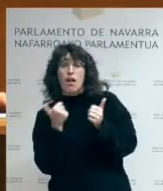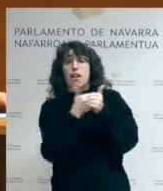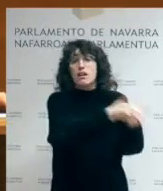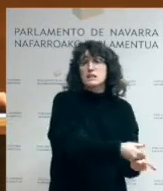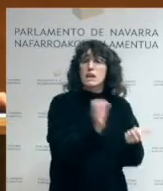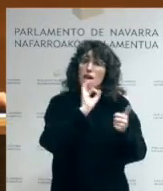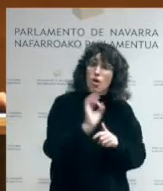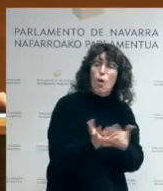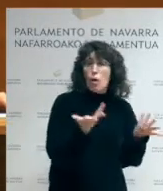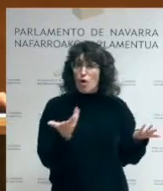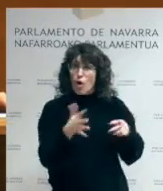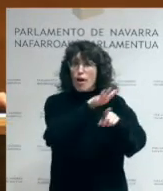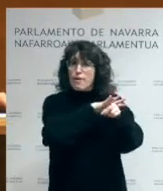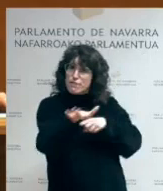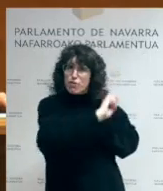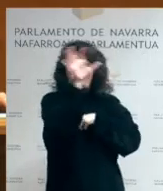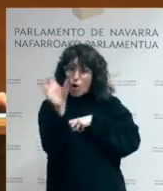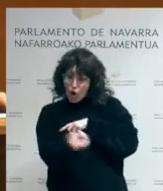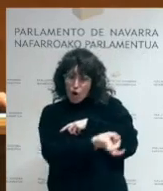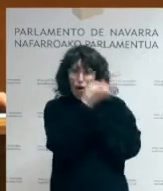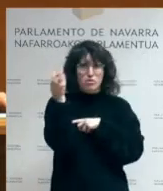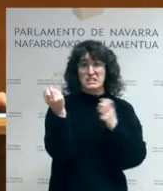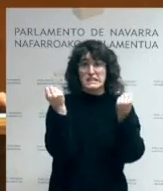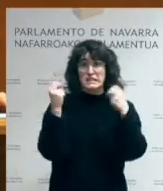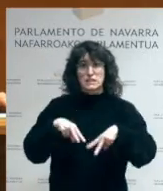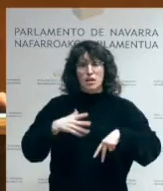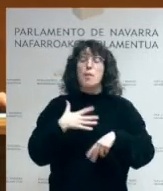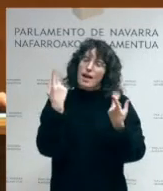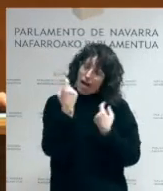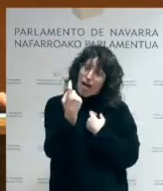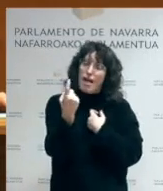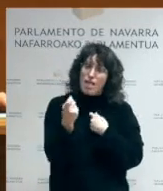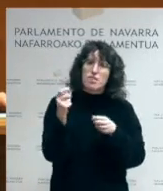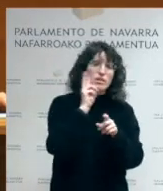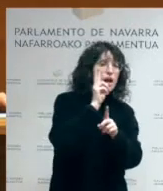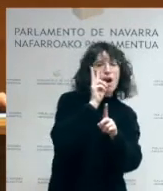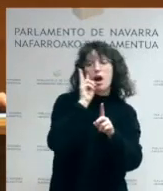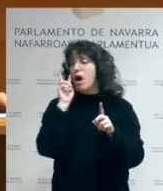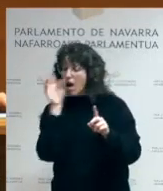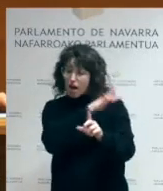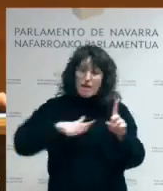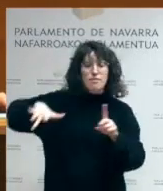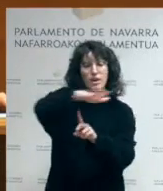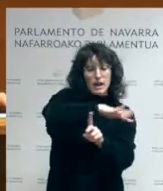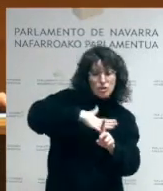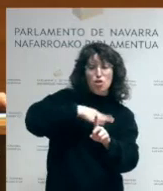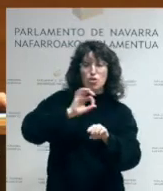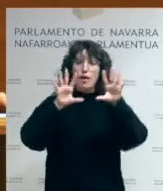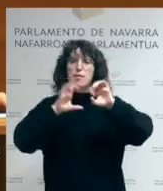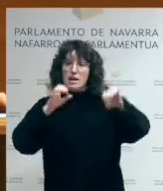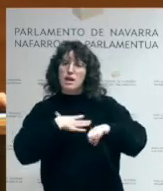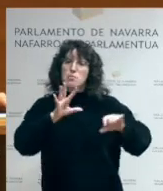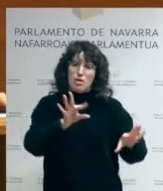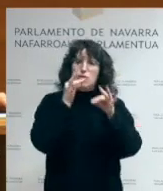Por supuesto que hay que mirar alrededor, por supuesto que uno puede y debe aprender de la experiencia de otros, pero eso no significa dejarse llevarse por